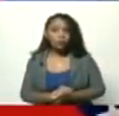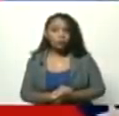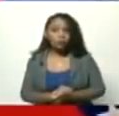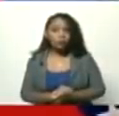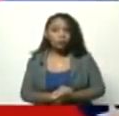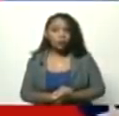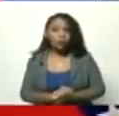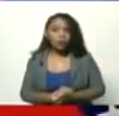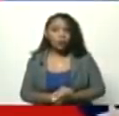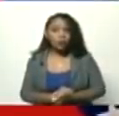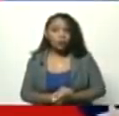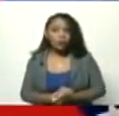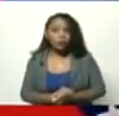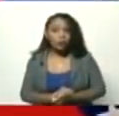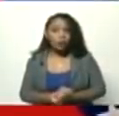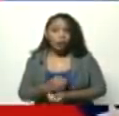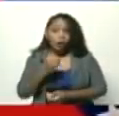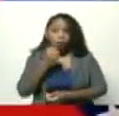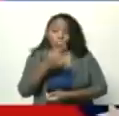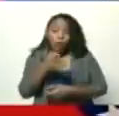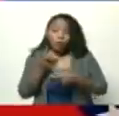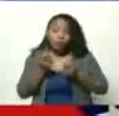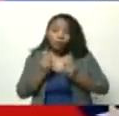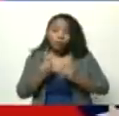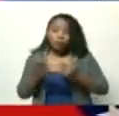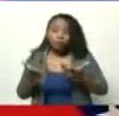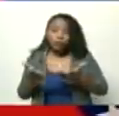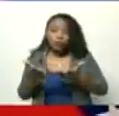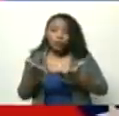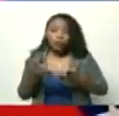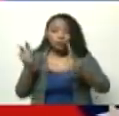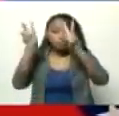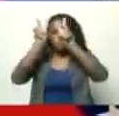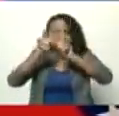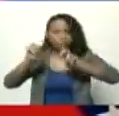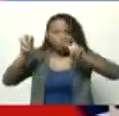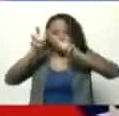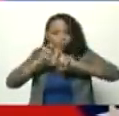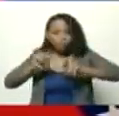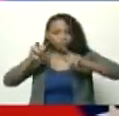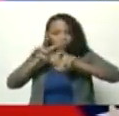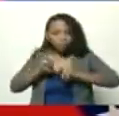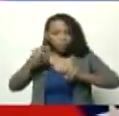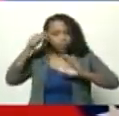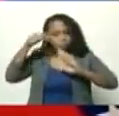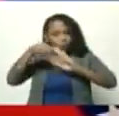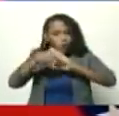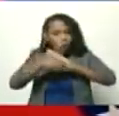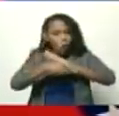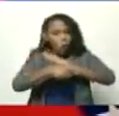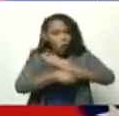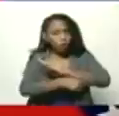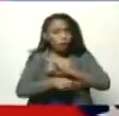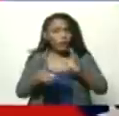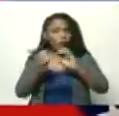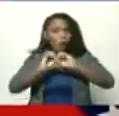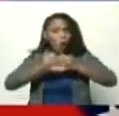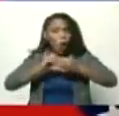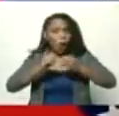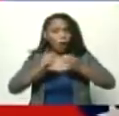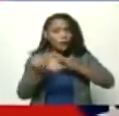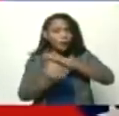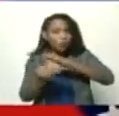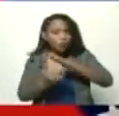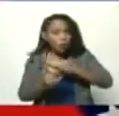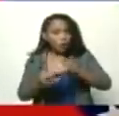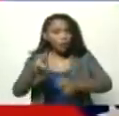Bien. Bueno, se trata de una investigación minuciosa de los organismos